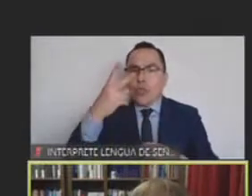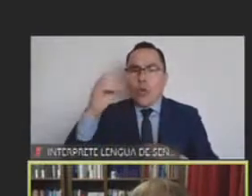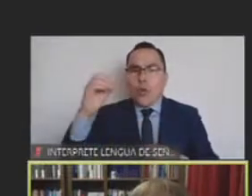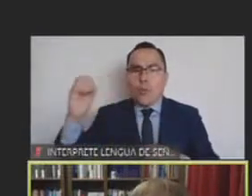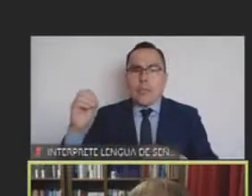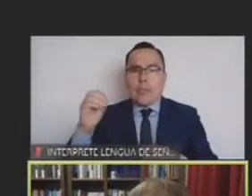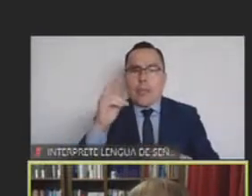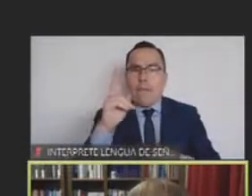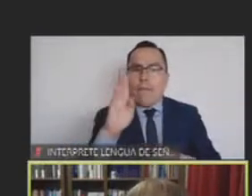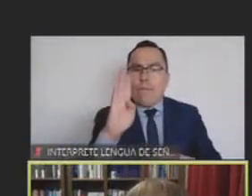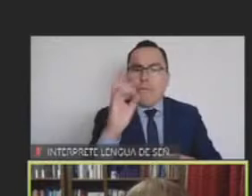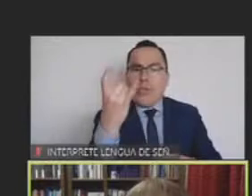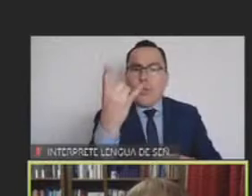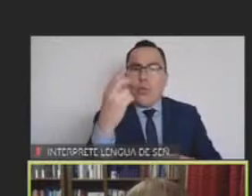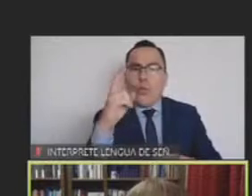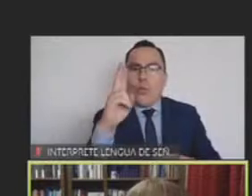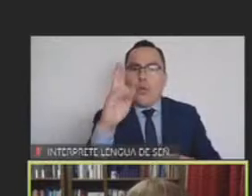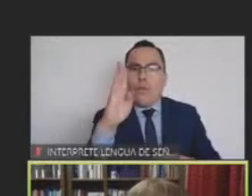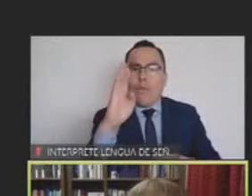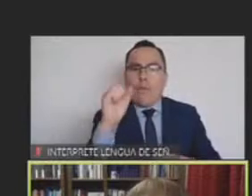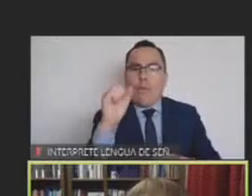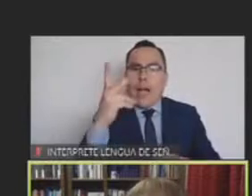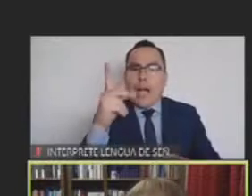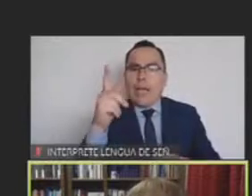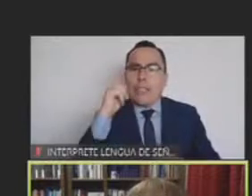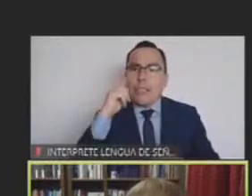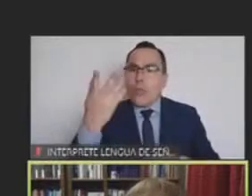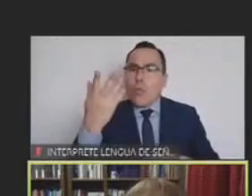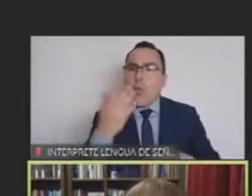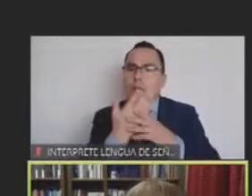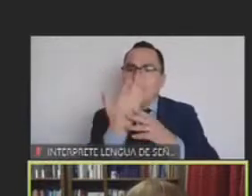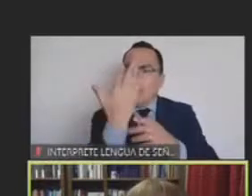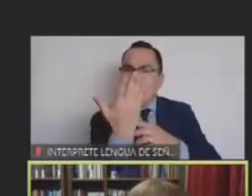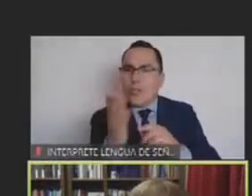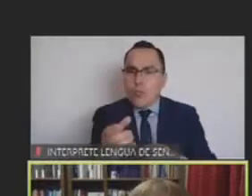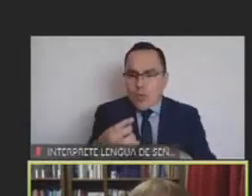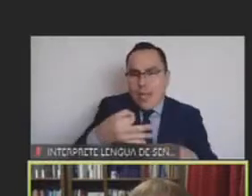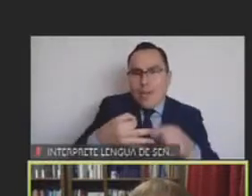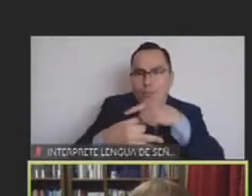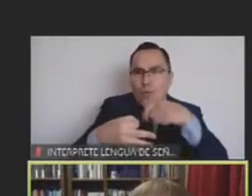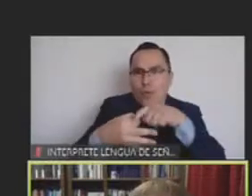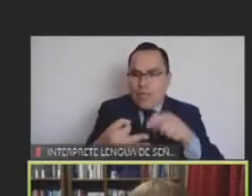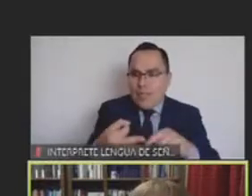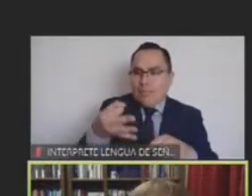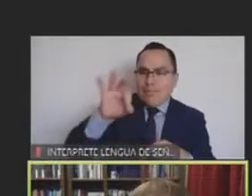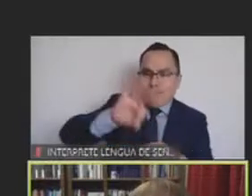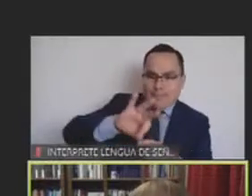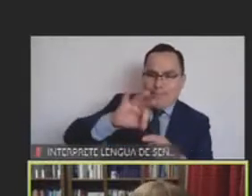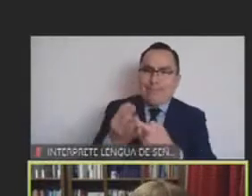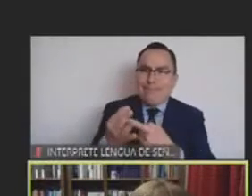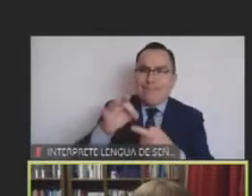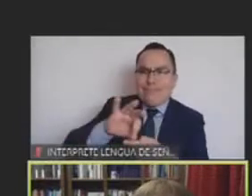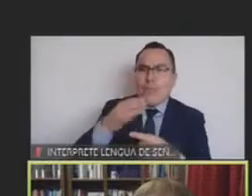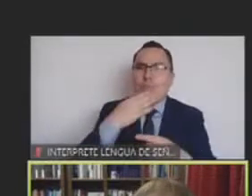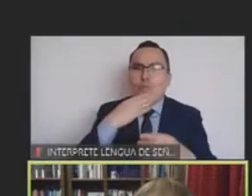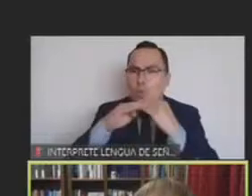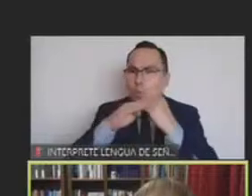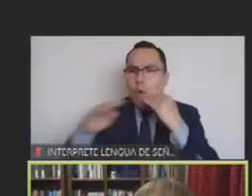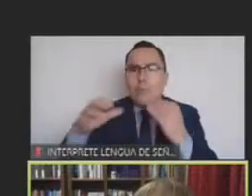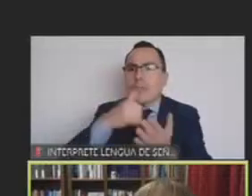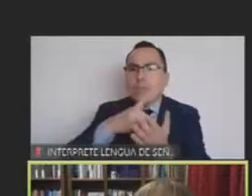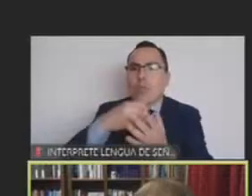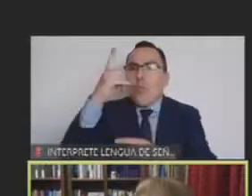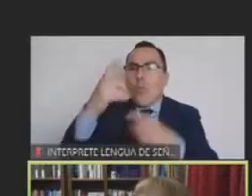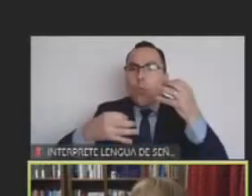la accountability son dos caras de la misma moneda, que son complementarios y aliados, pues un juez sin independencia es débil y un juez